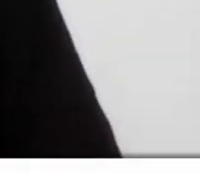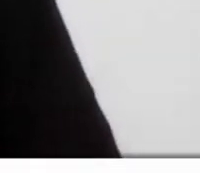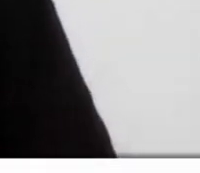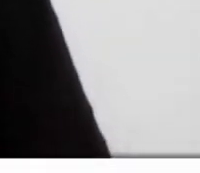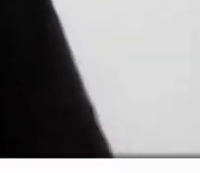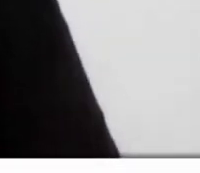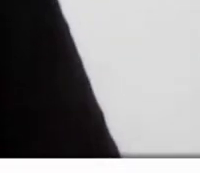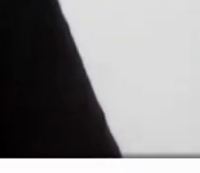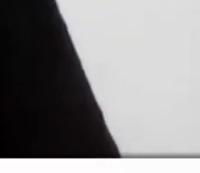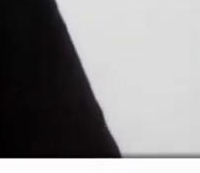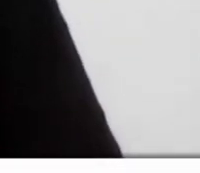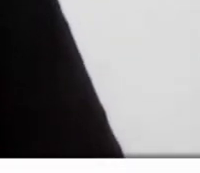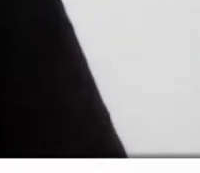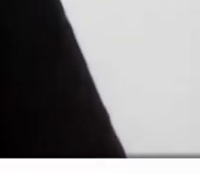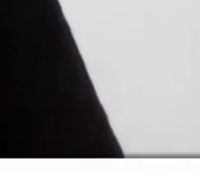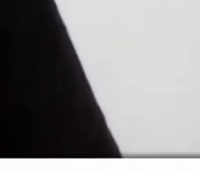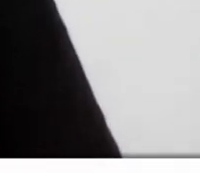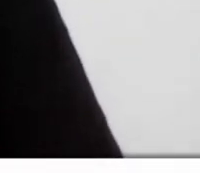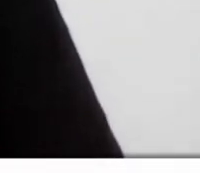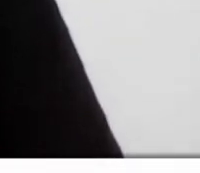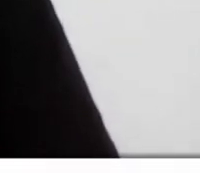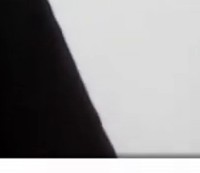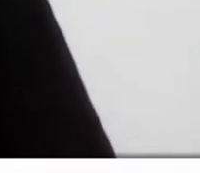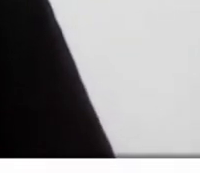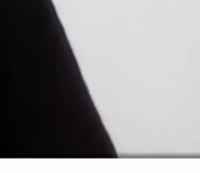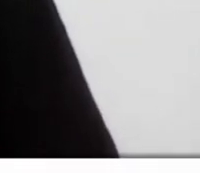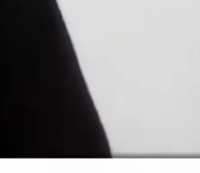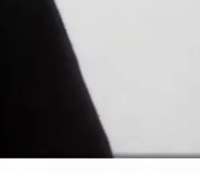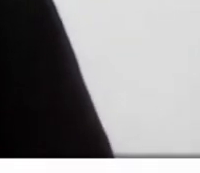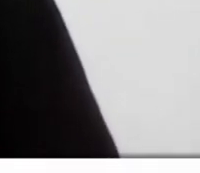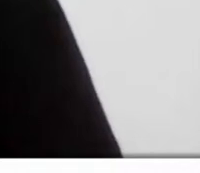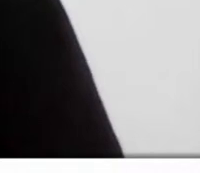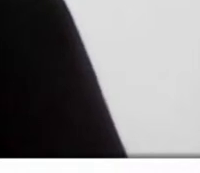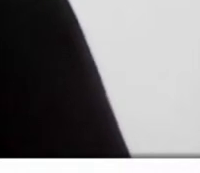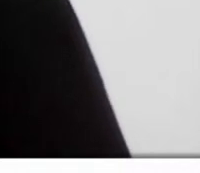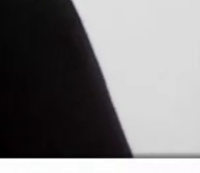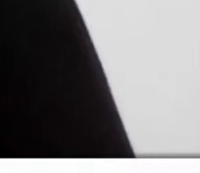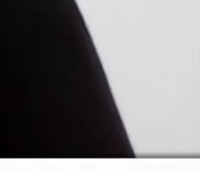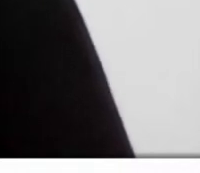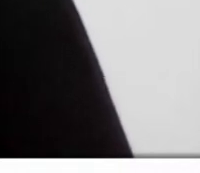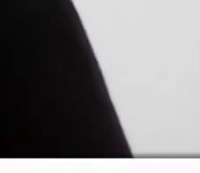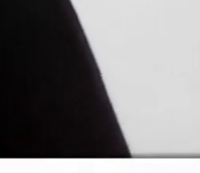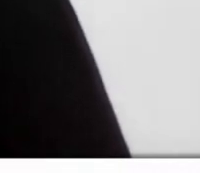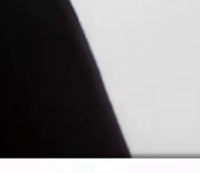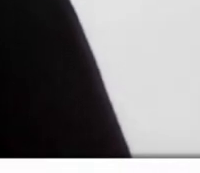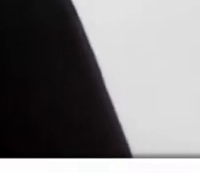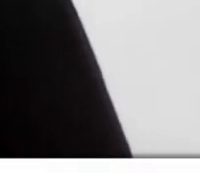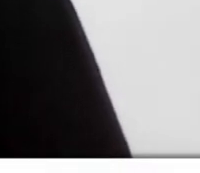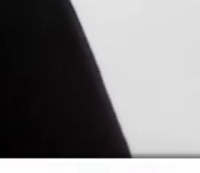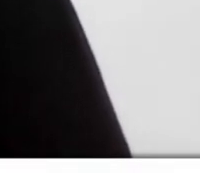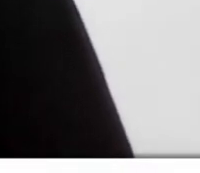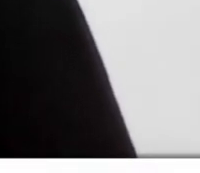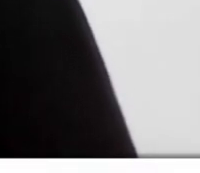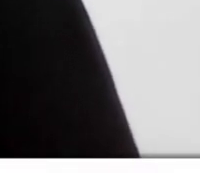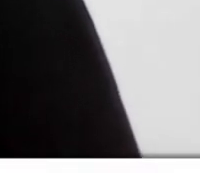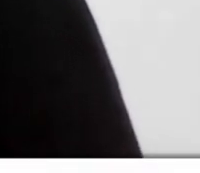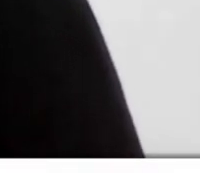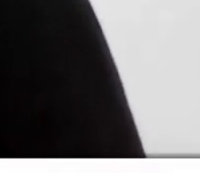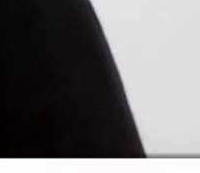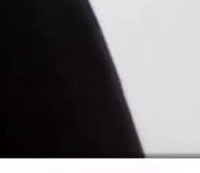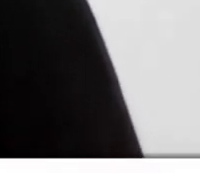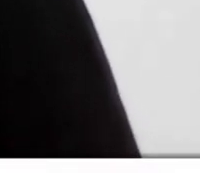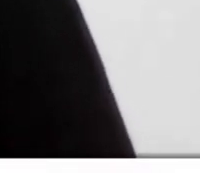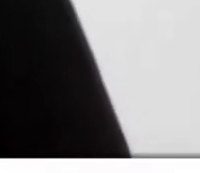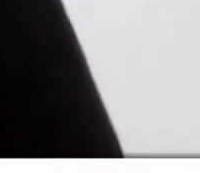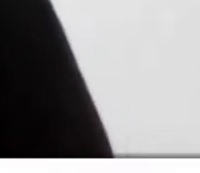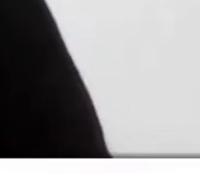impedimentos para el funcionamiento de la economía, muchos de ellos absolutamente necesarios para poder